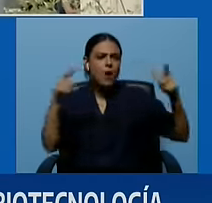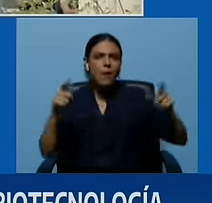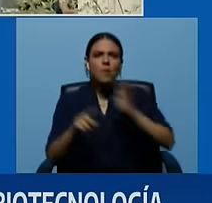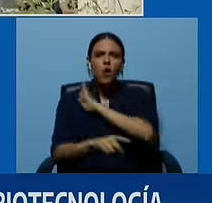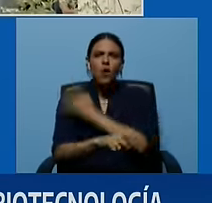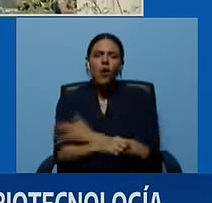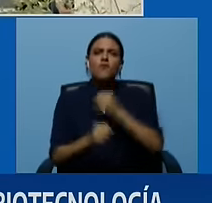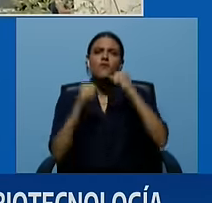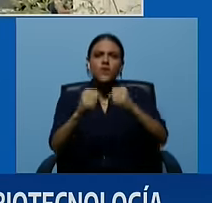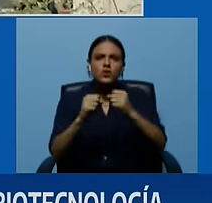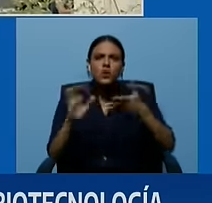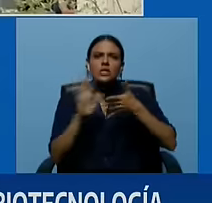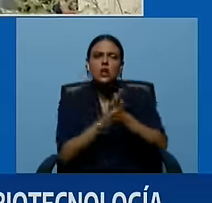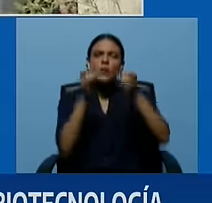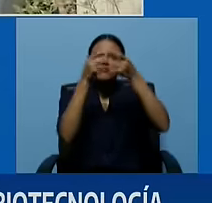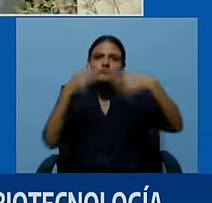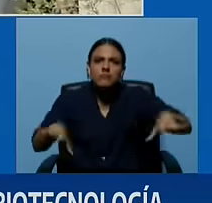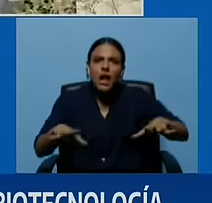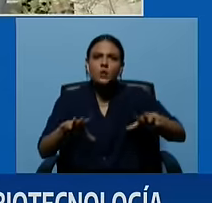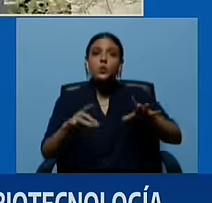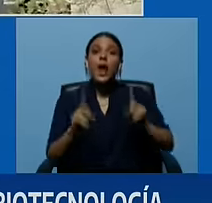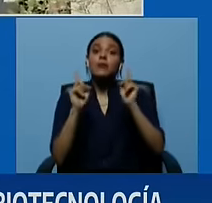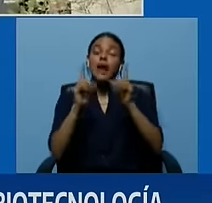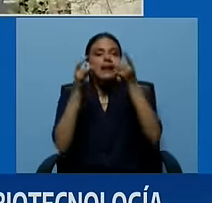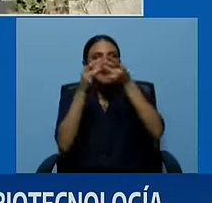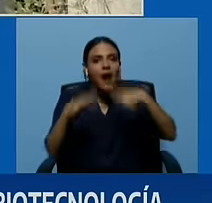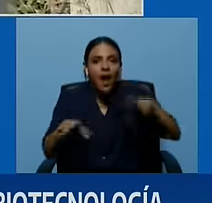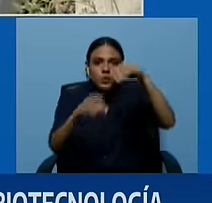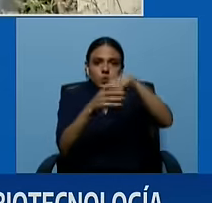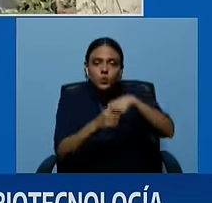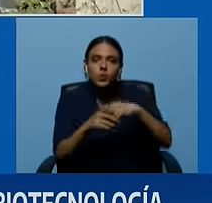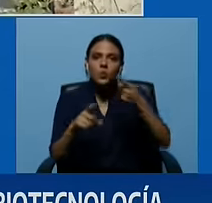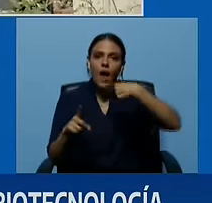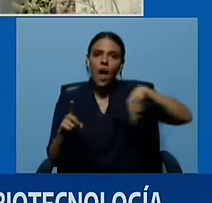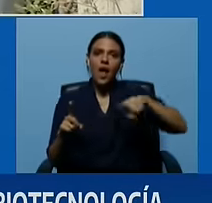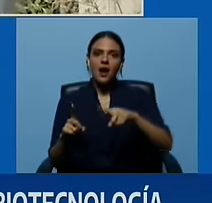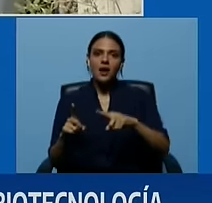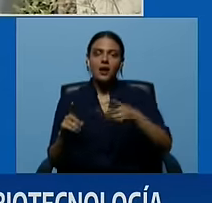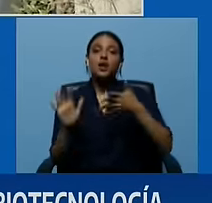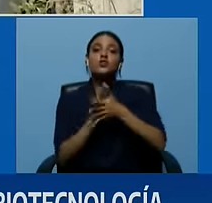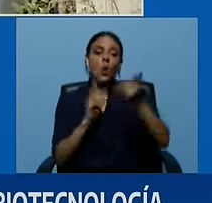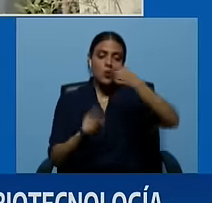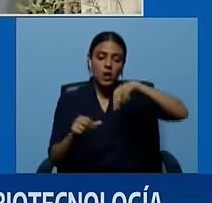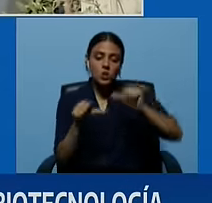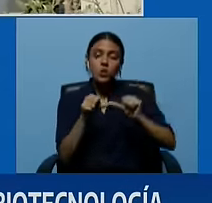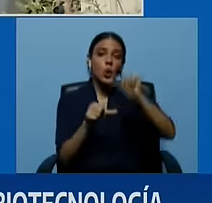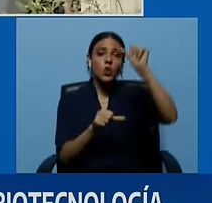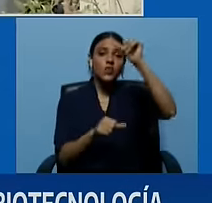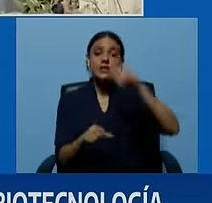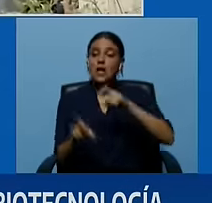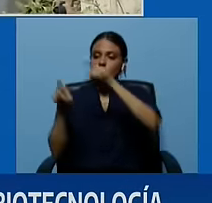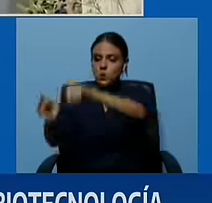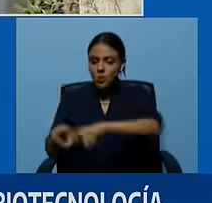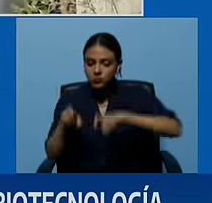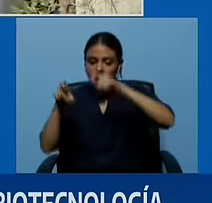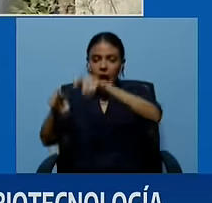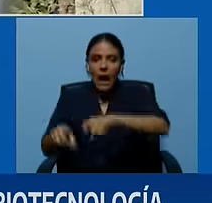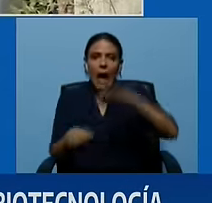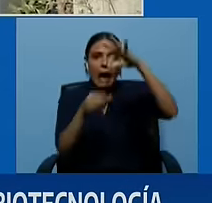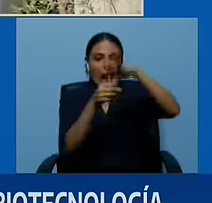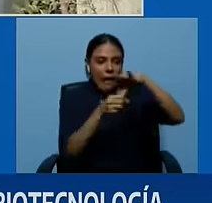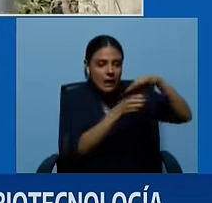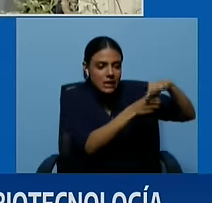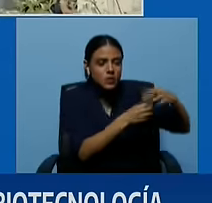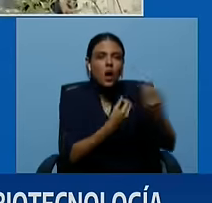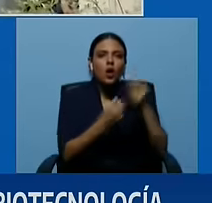fortaleza genética natural de nuestro desarrollo agrícola. Un desarrollo agrícola con